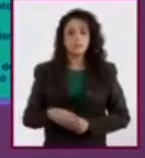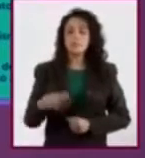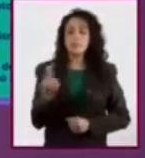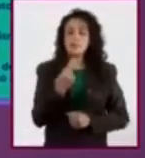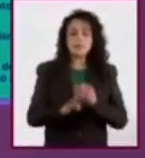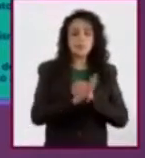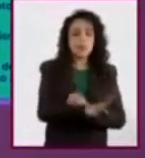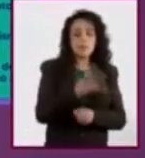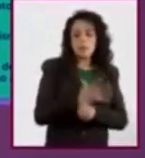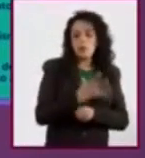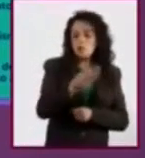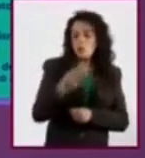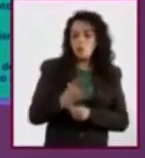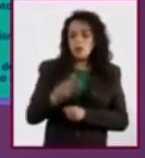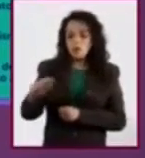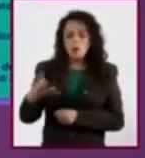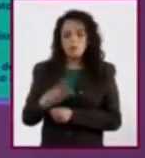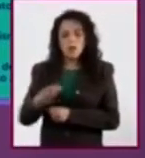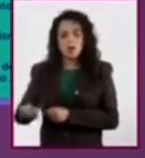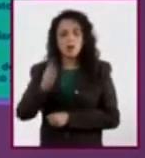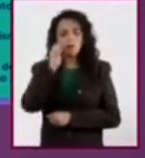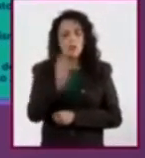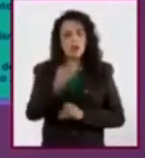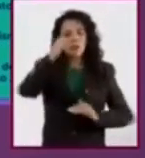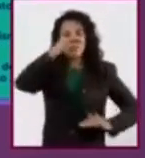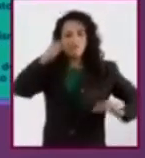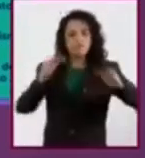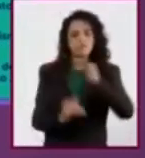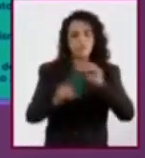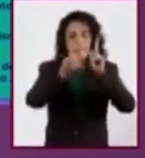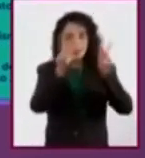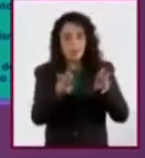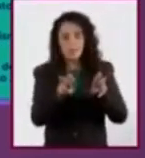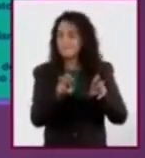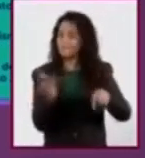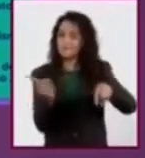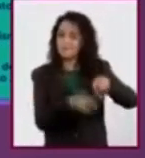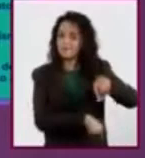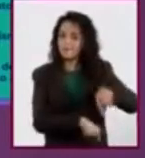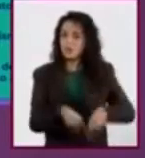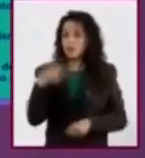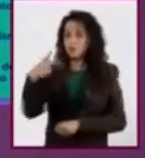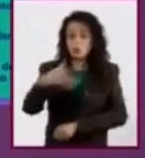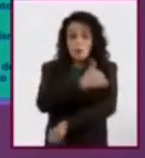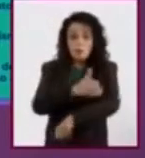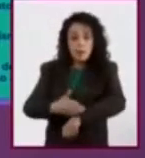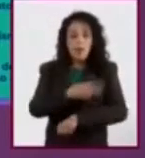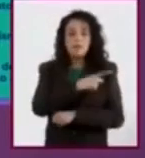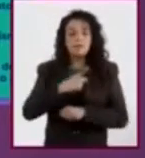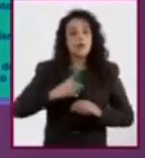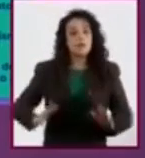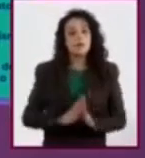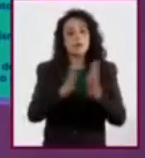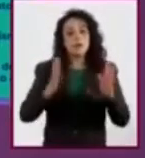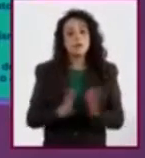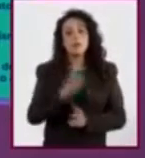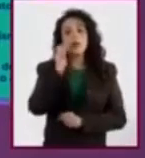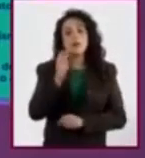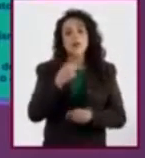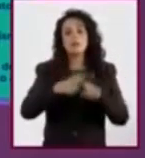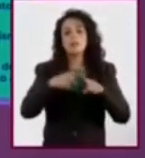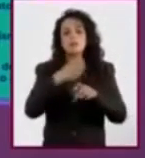roles que conlleven a la inequidad. En su familia, participar en las actividades del hogar